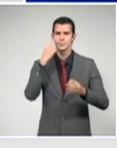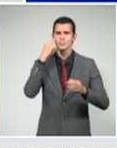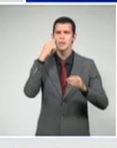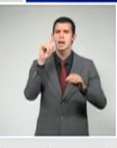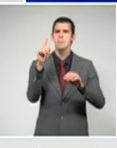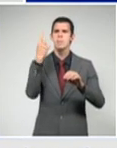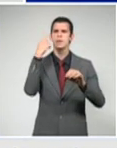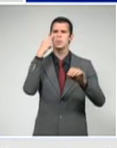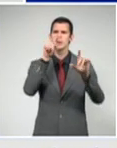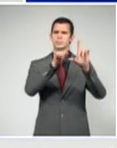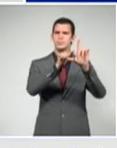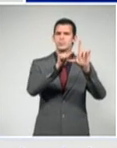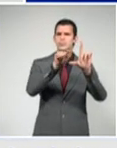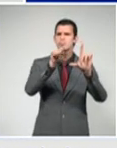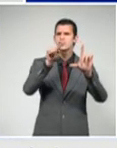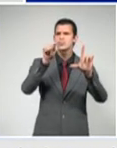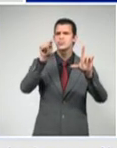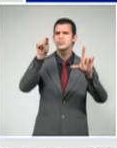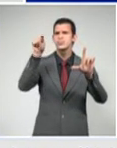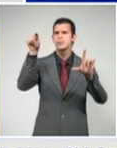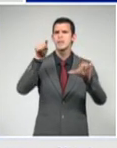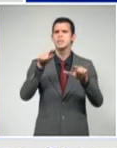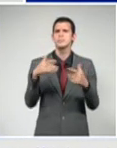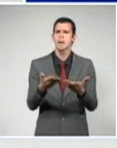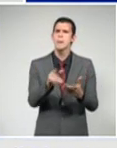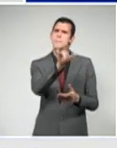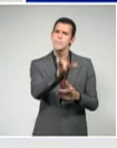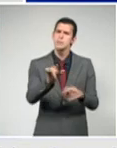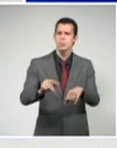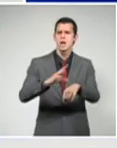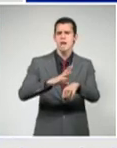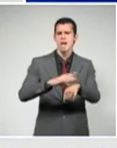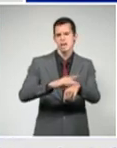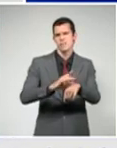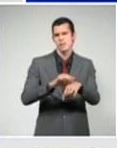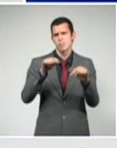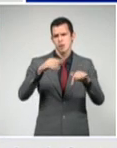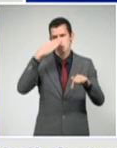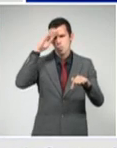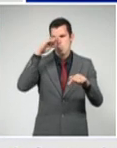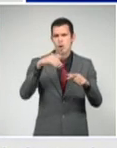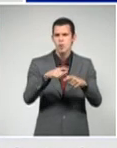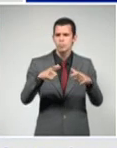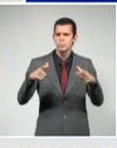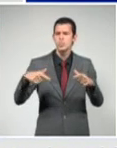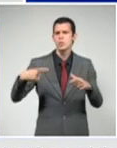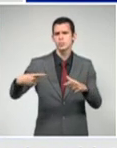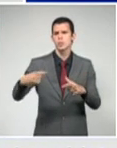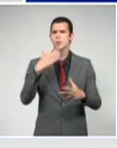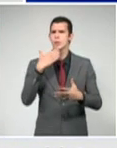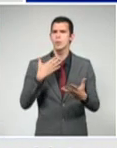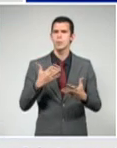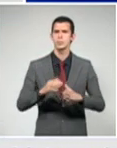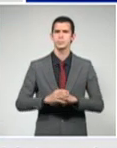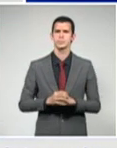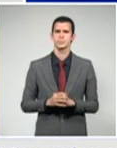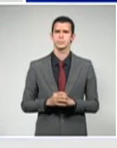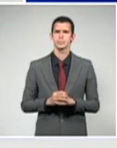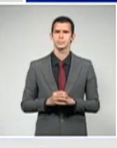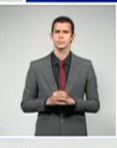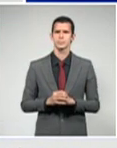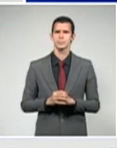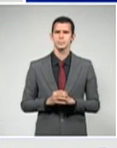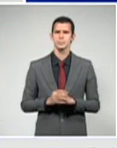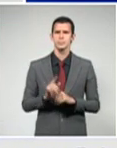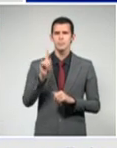menos parejos, pero elevados. A la derecha, arriba, los casos confirmados diarios. Ahí